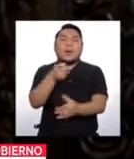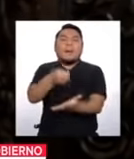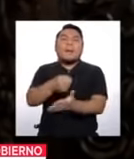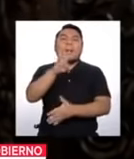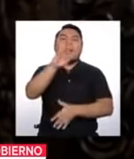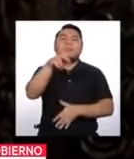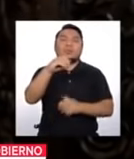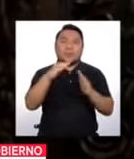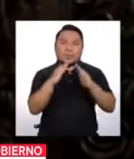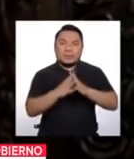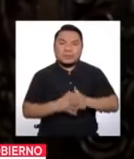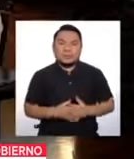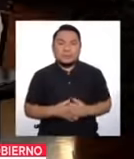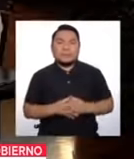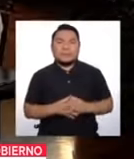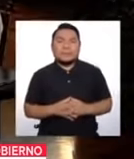hogar.